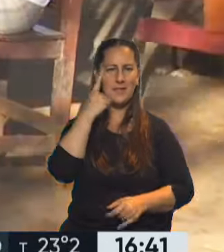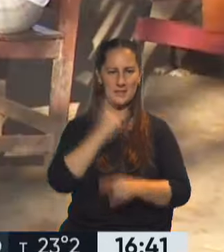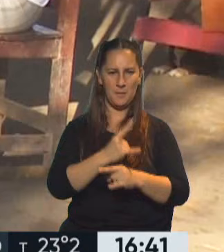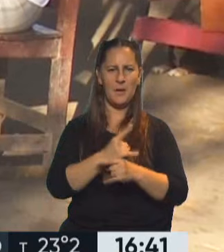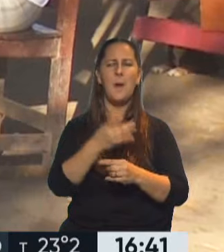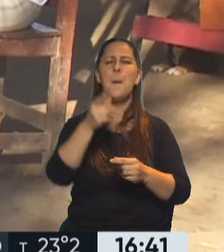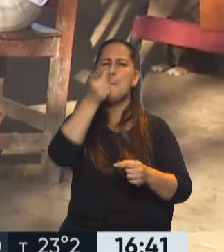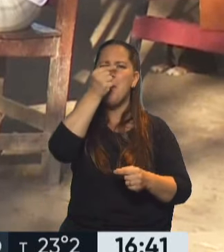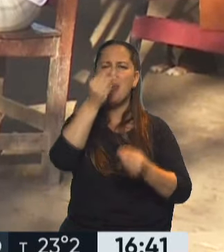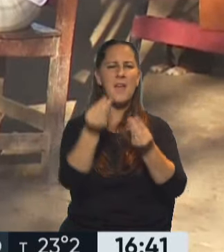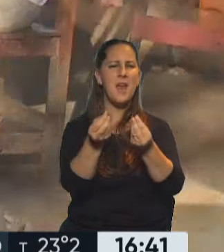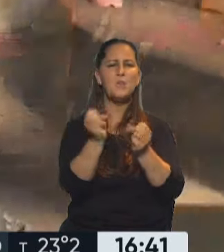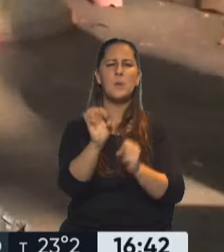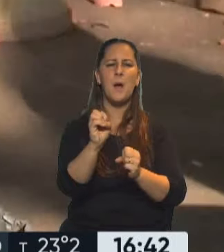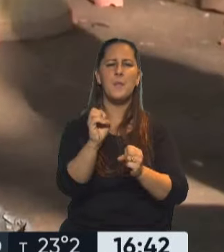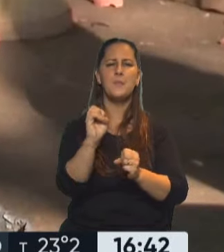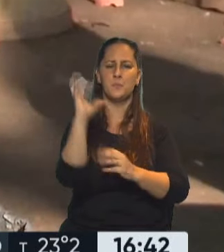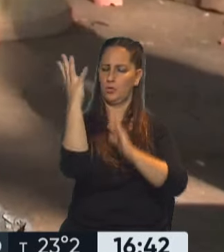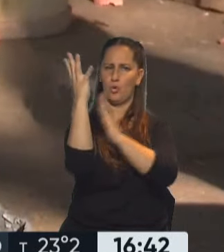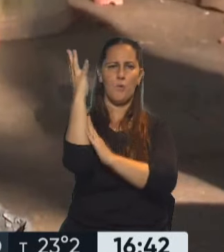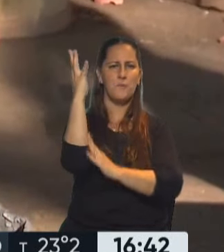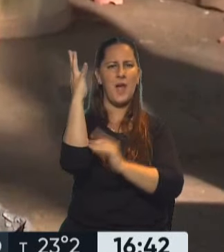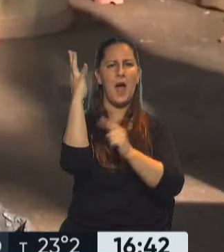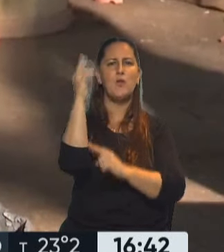madera es esta? El tronco es un tronco de ceibo,